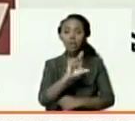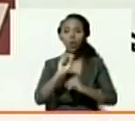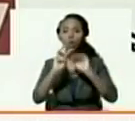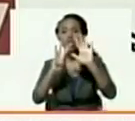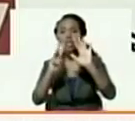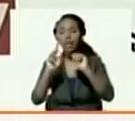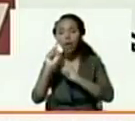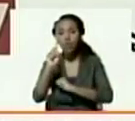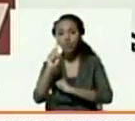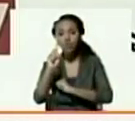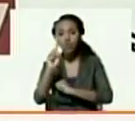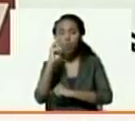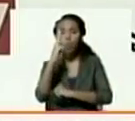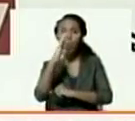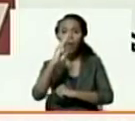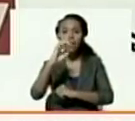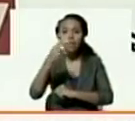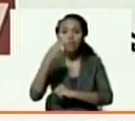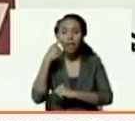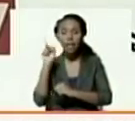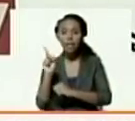14.381 UVCHE,